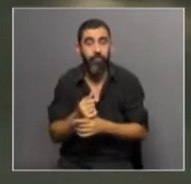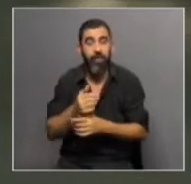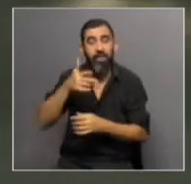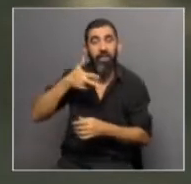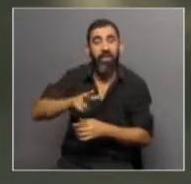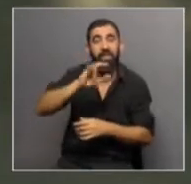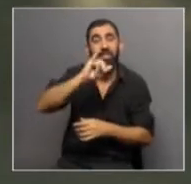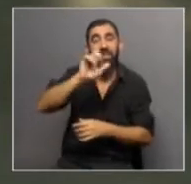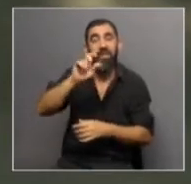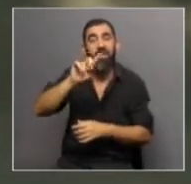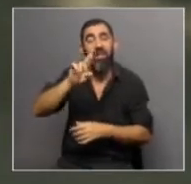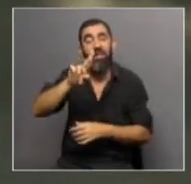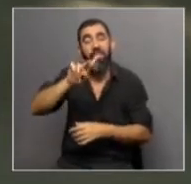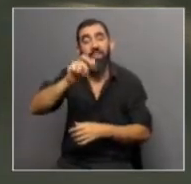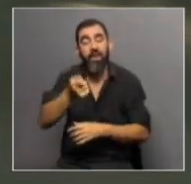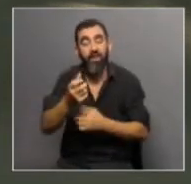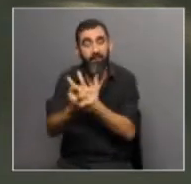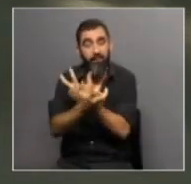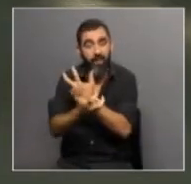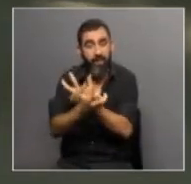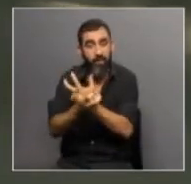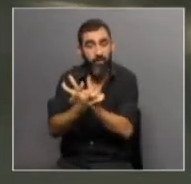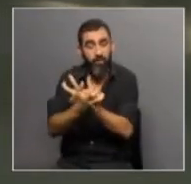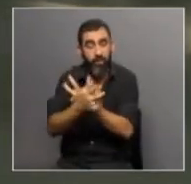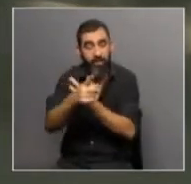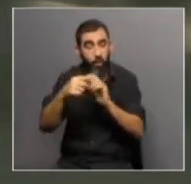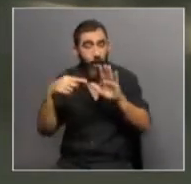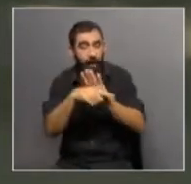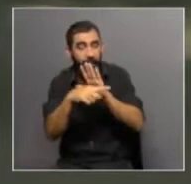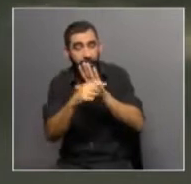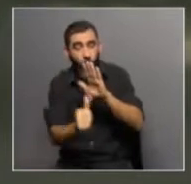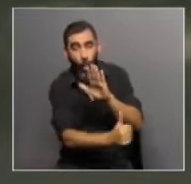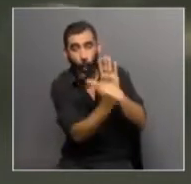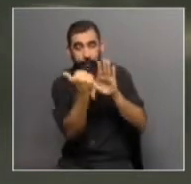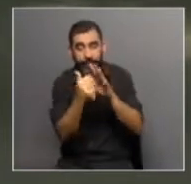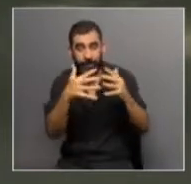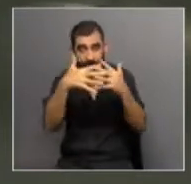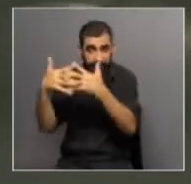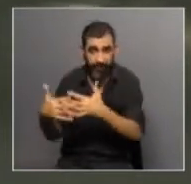hiedra venenosa, que está diseminada en las costas este y oeste del país, da